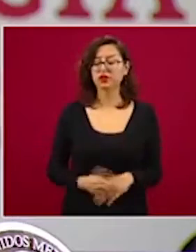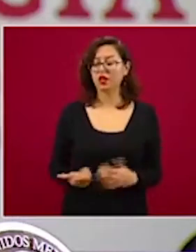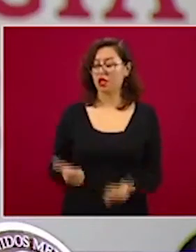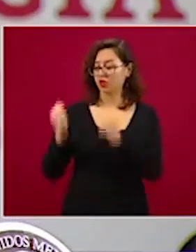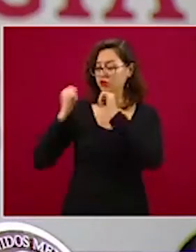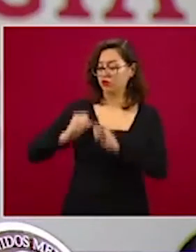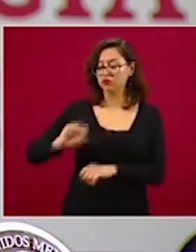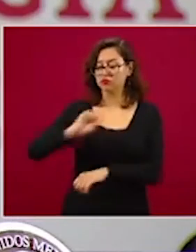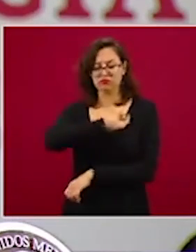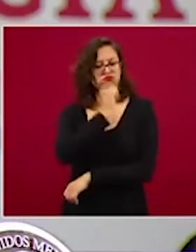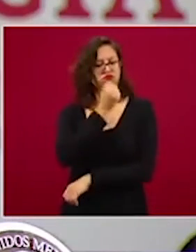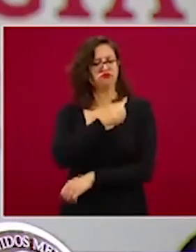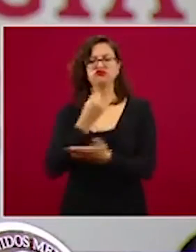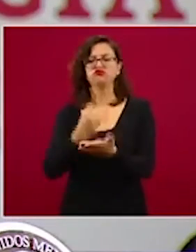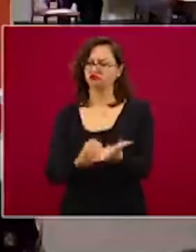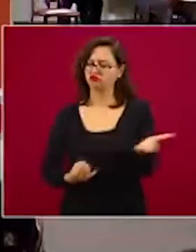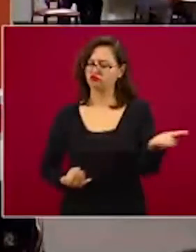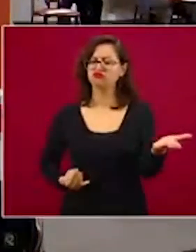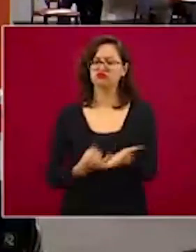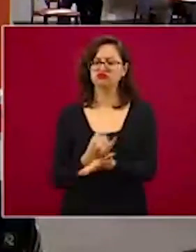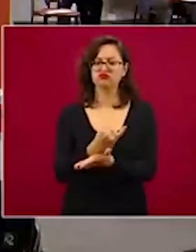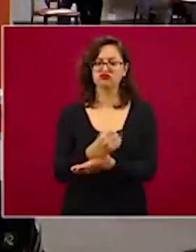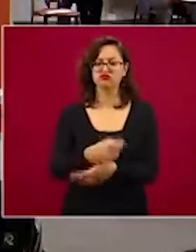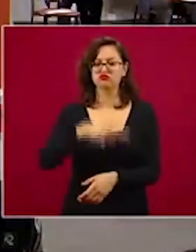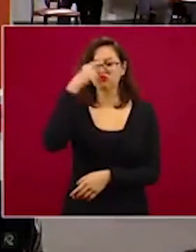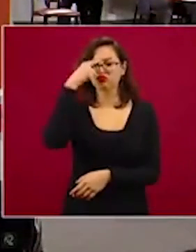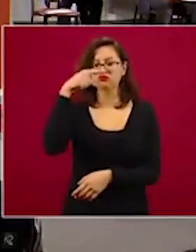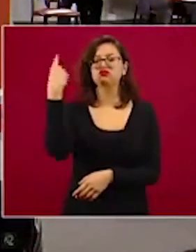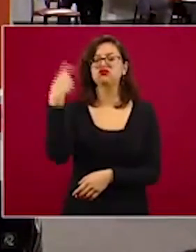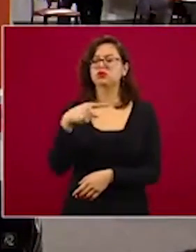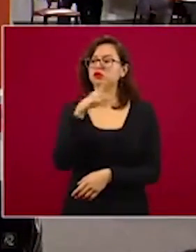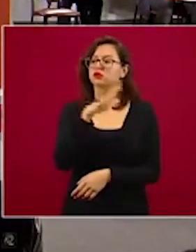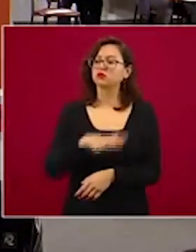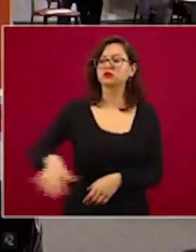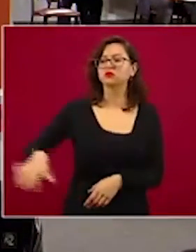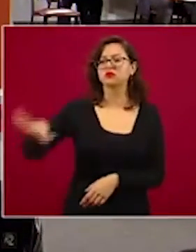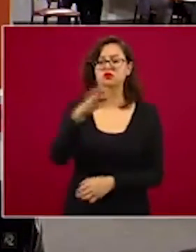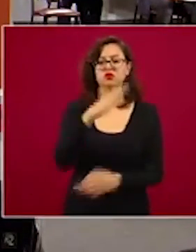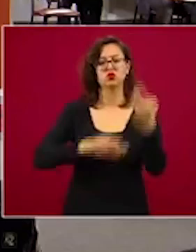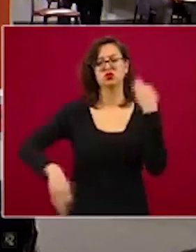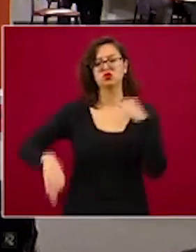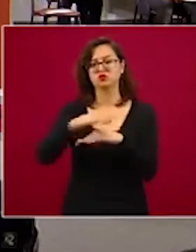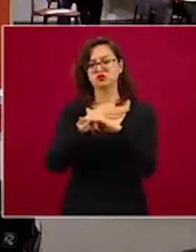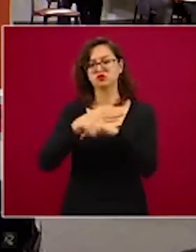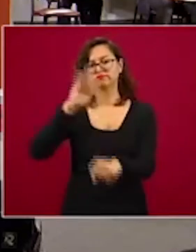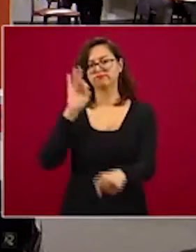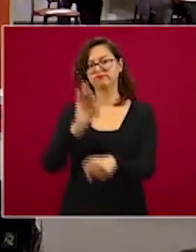salud en favor del bienestar de todos nosotros.